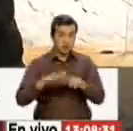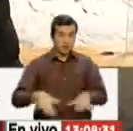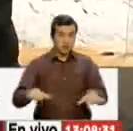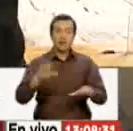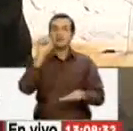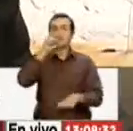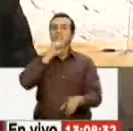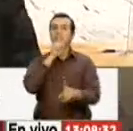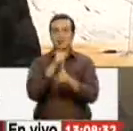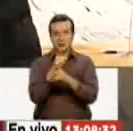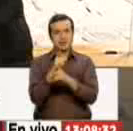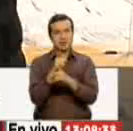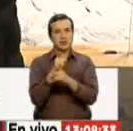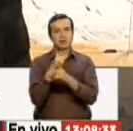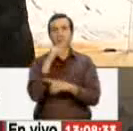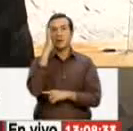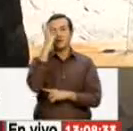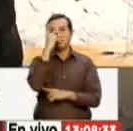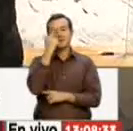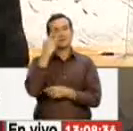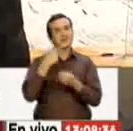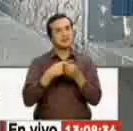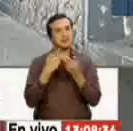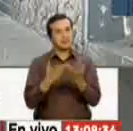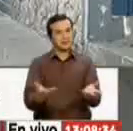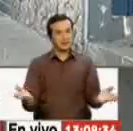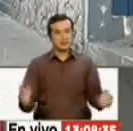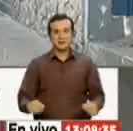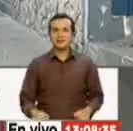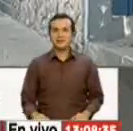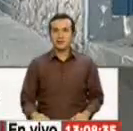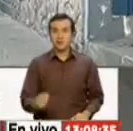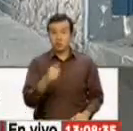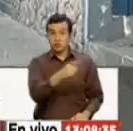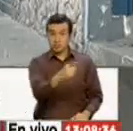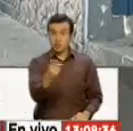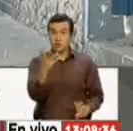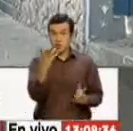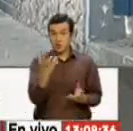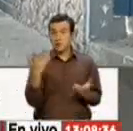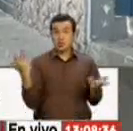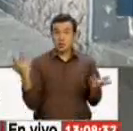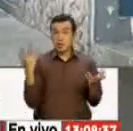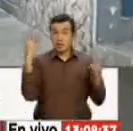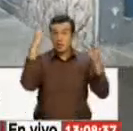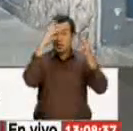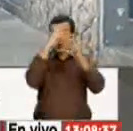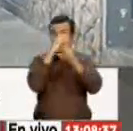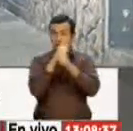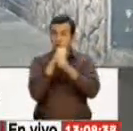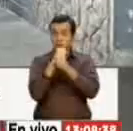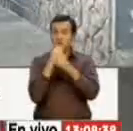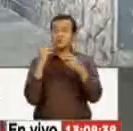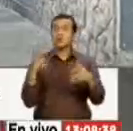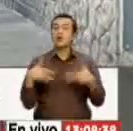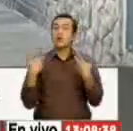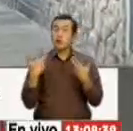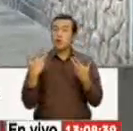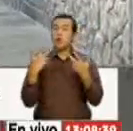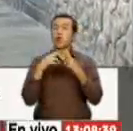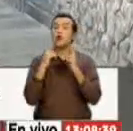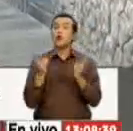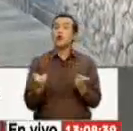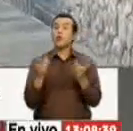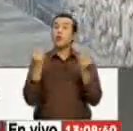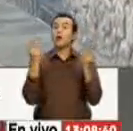Sí, de las calles más bonitas de Quito. Y claro, si lo que usted prefiere es la vida nocturna y la bohemia, La Ronda le ofrece